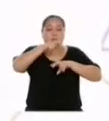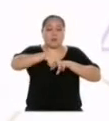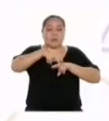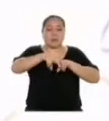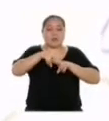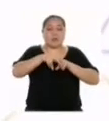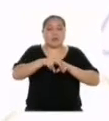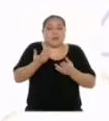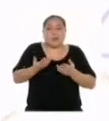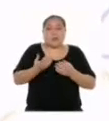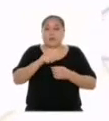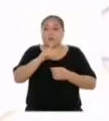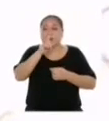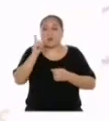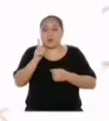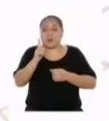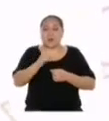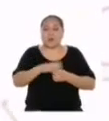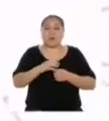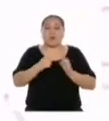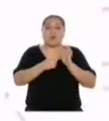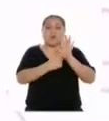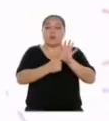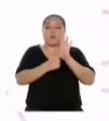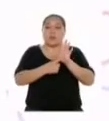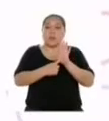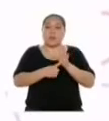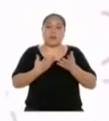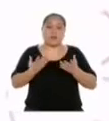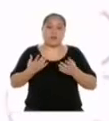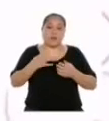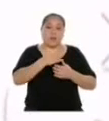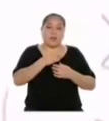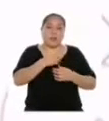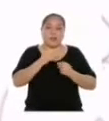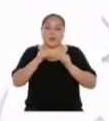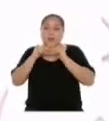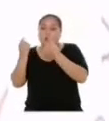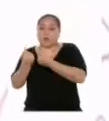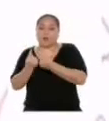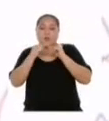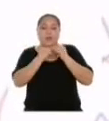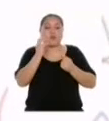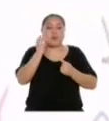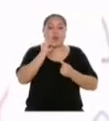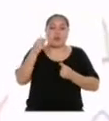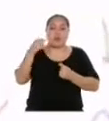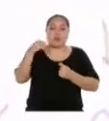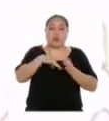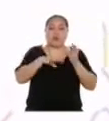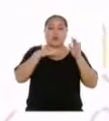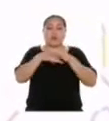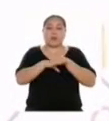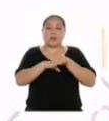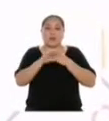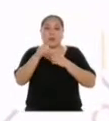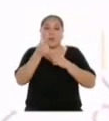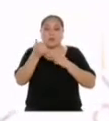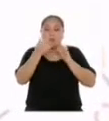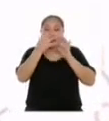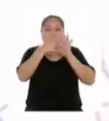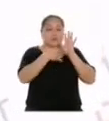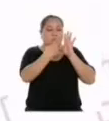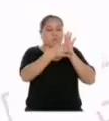Por un lado está la edad expresada en los grupos o intervalos, y por otro lado tenemos el género.